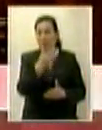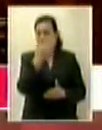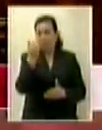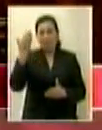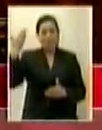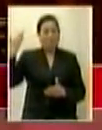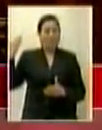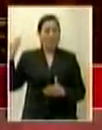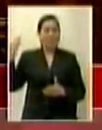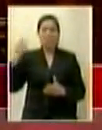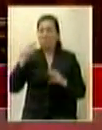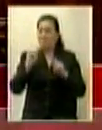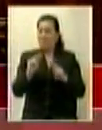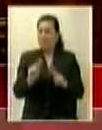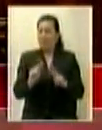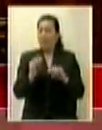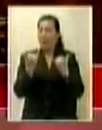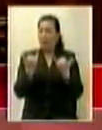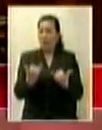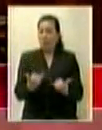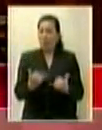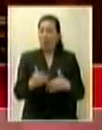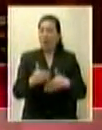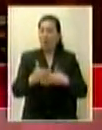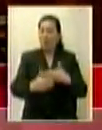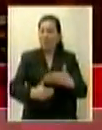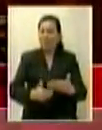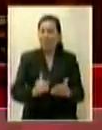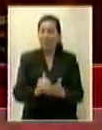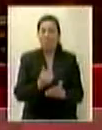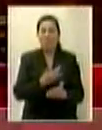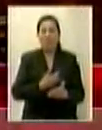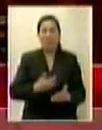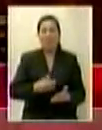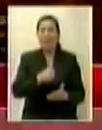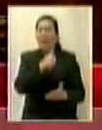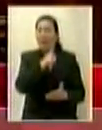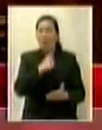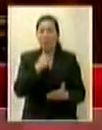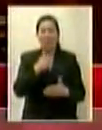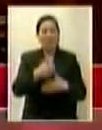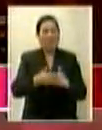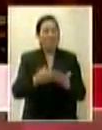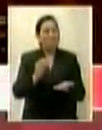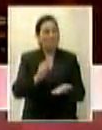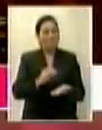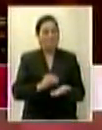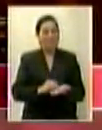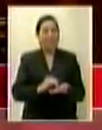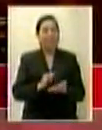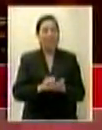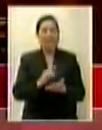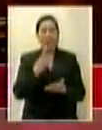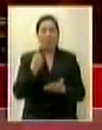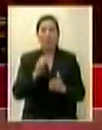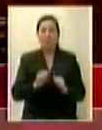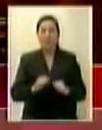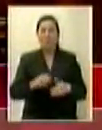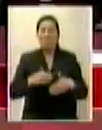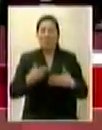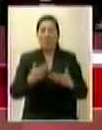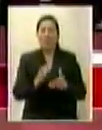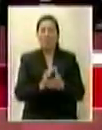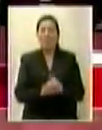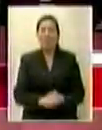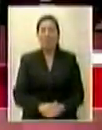el pasado, mirar el presente y acompañar a esta gestión que preside el señor Abugataz a que salga adelante y que sea todo posible,